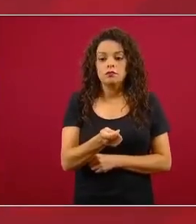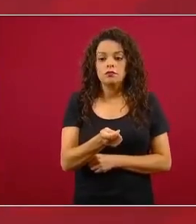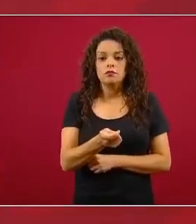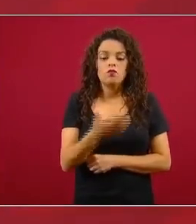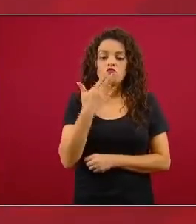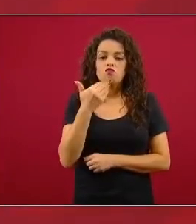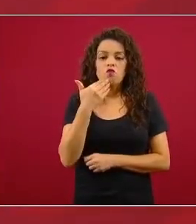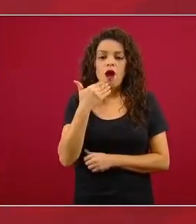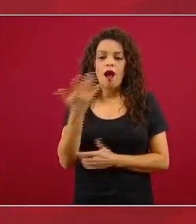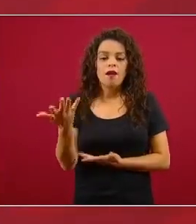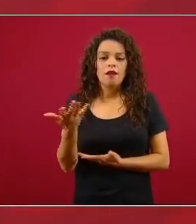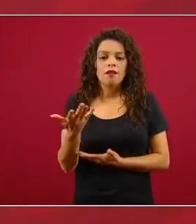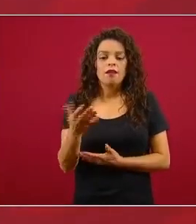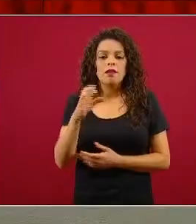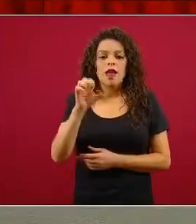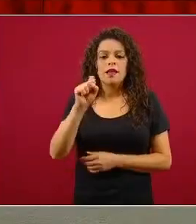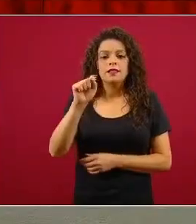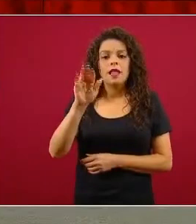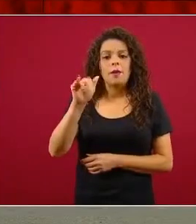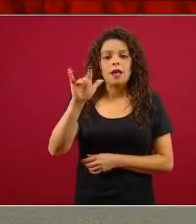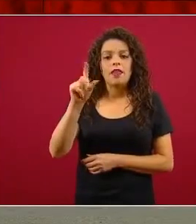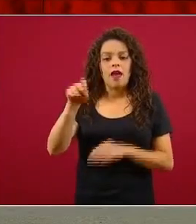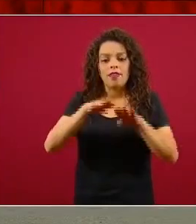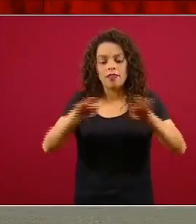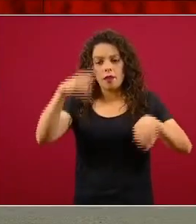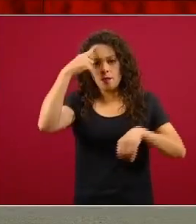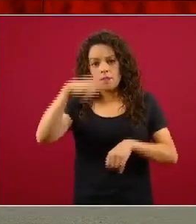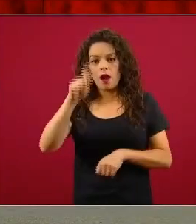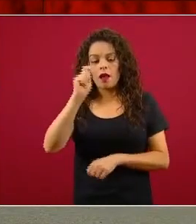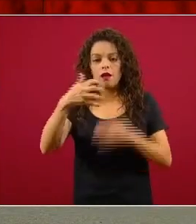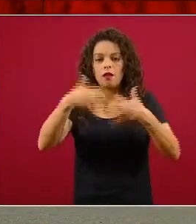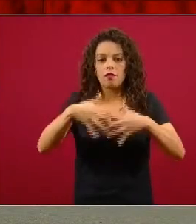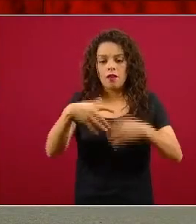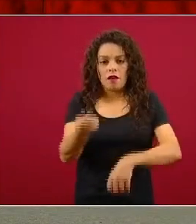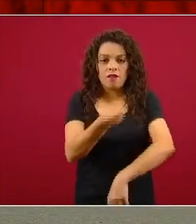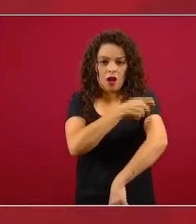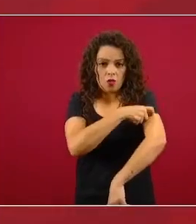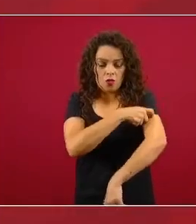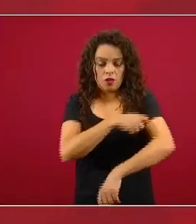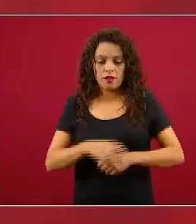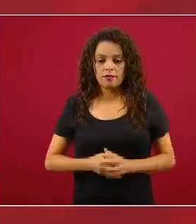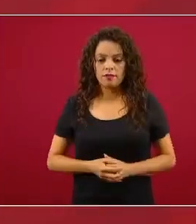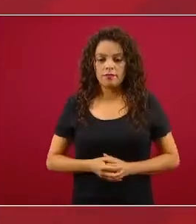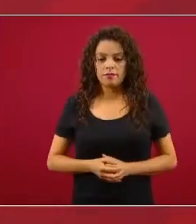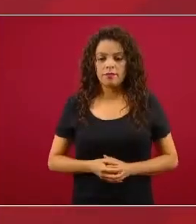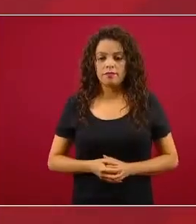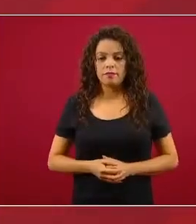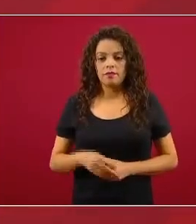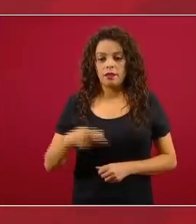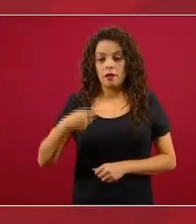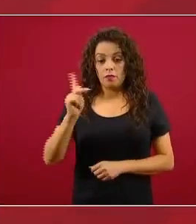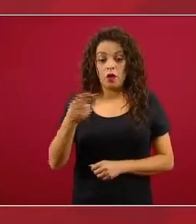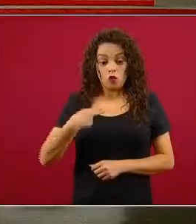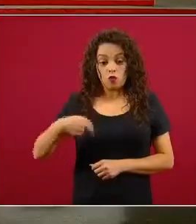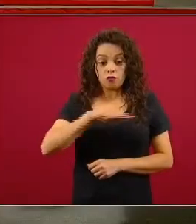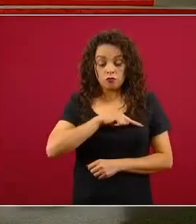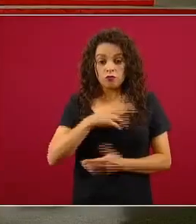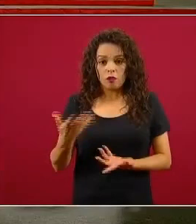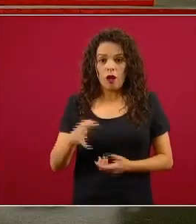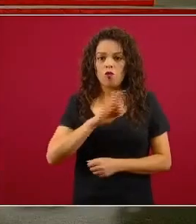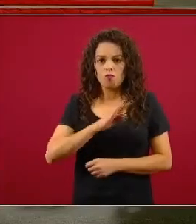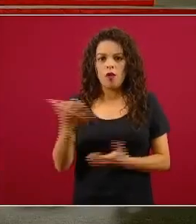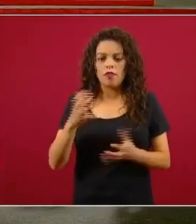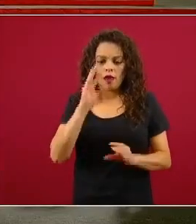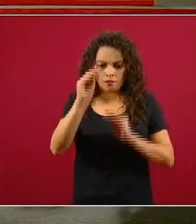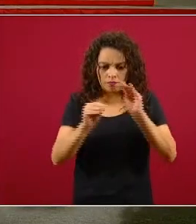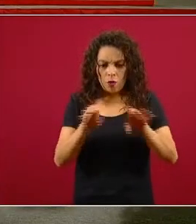vacunas, y en sexenios previos no se hizo este replanteamiento. Es posible que nosotros emprendamos este replanteamiento. En las clínicas